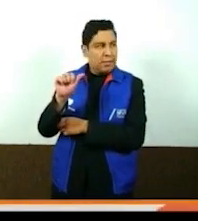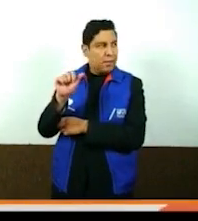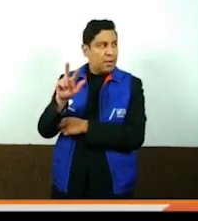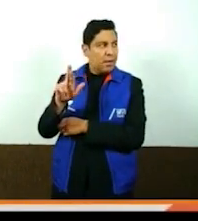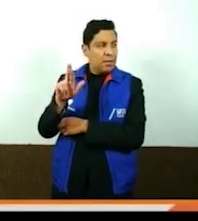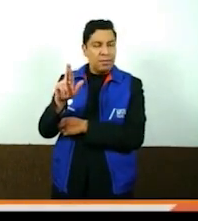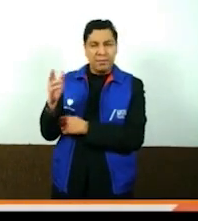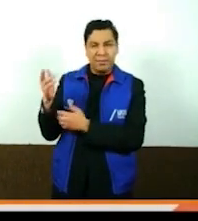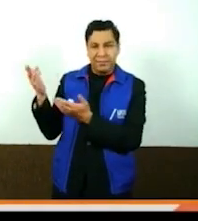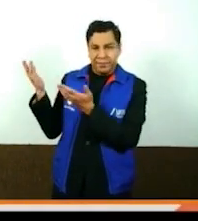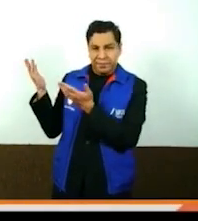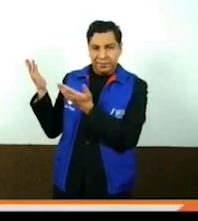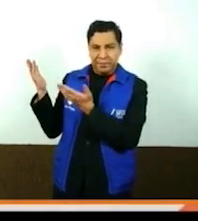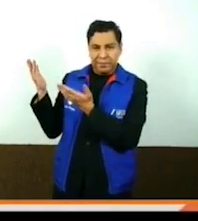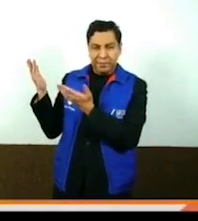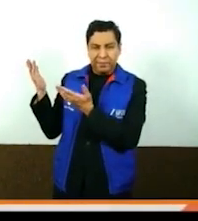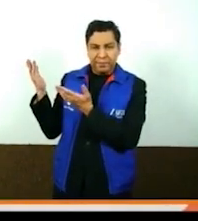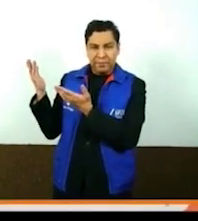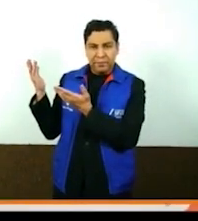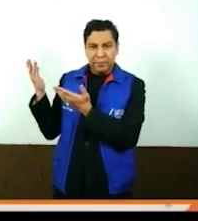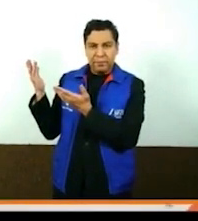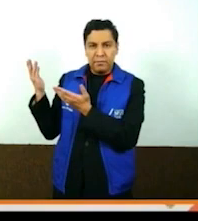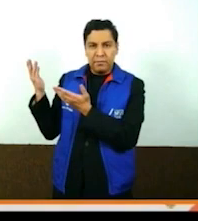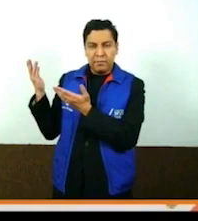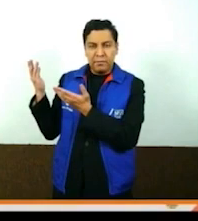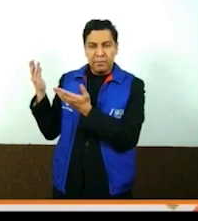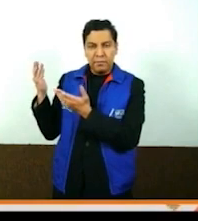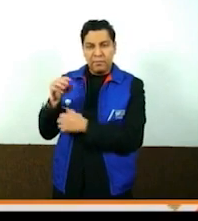Pilar Martínez Girón.